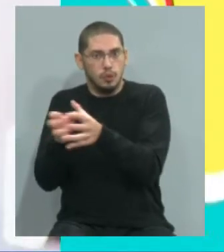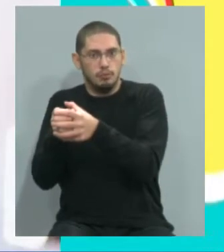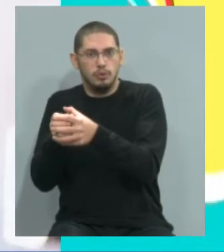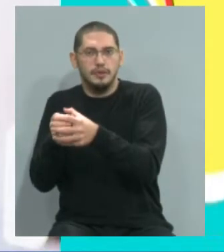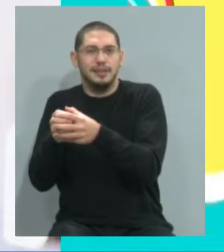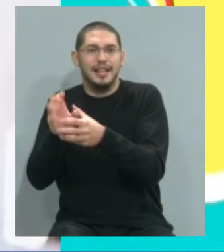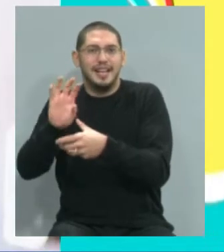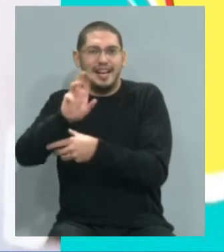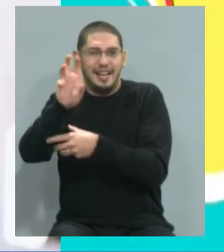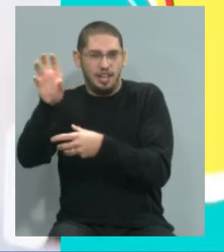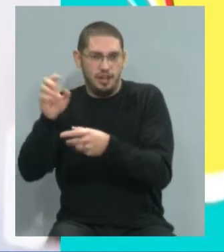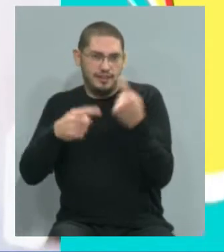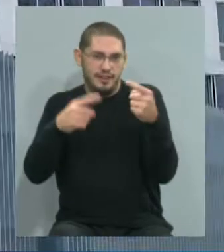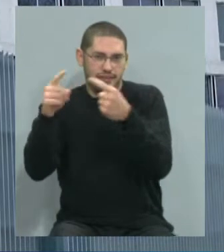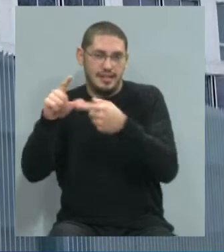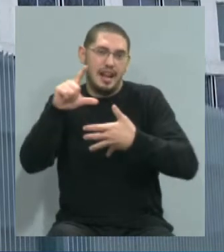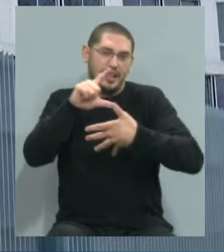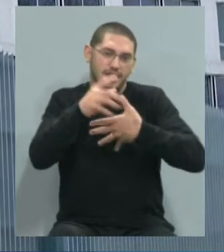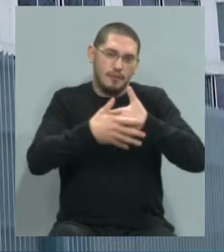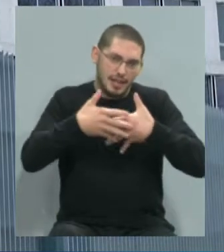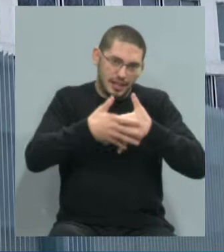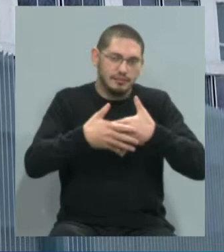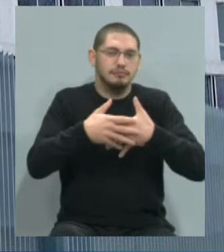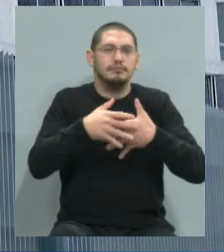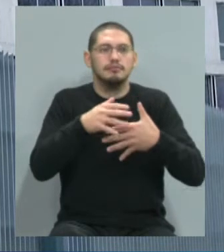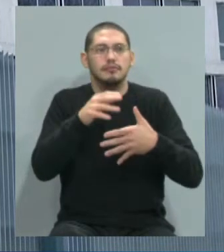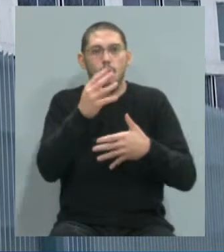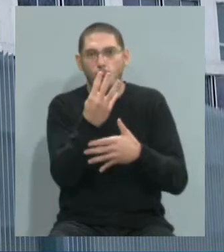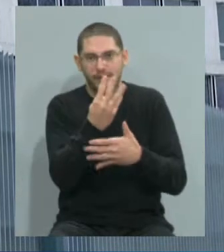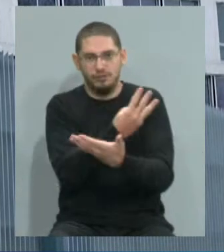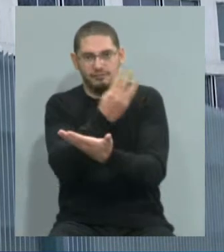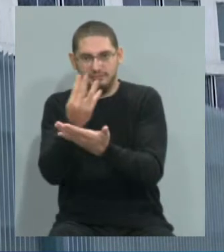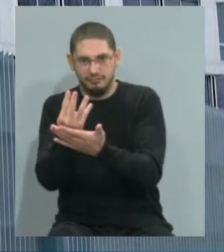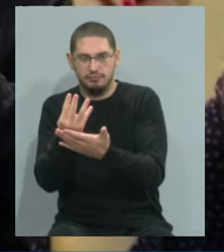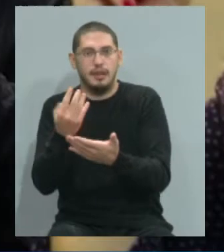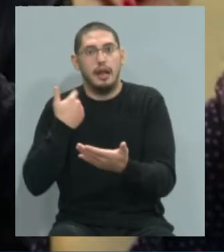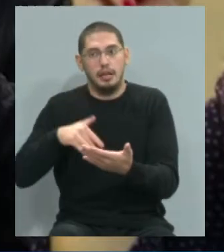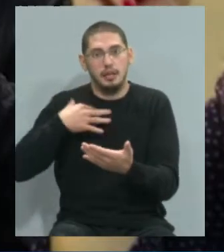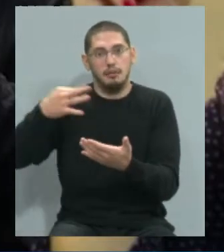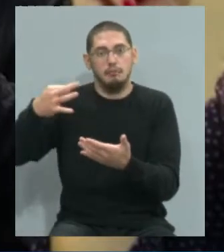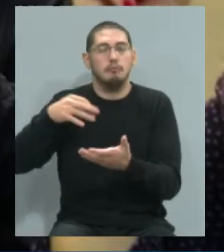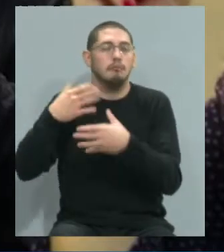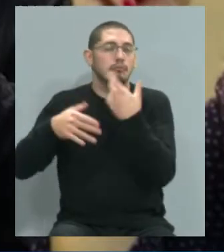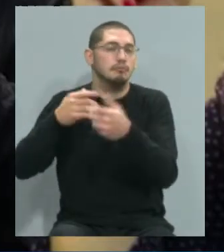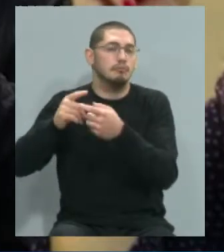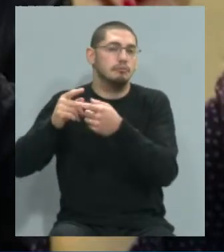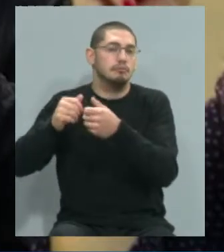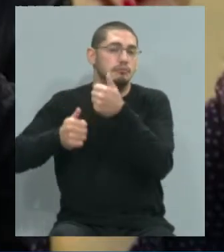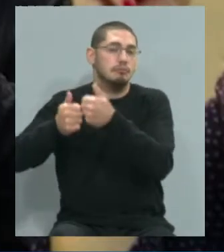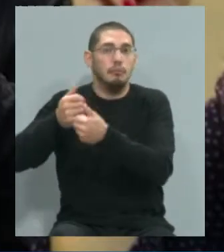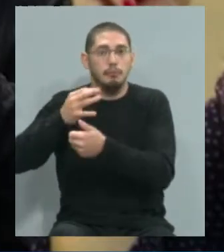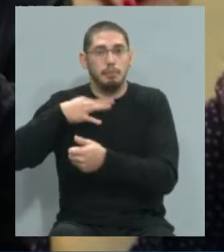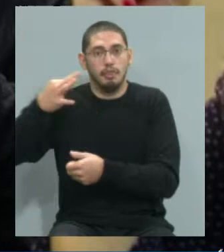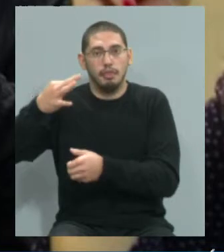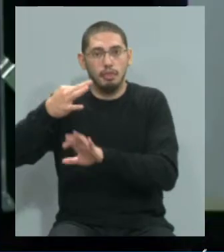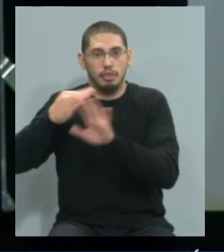cada región. En el caso de la región latinoamericana, había que elegir a 4 personas. Argentina me postuló y quedé como representación